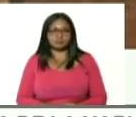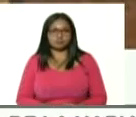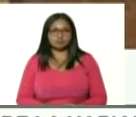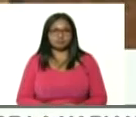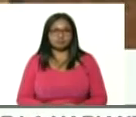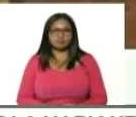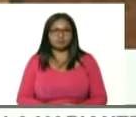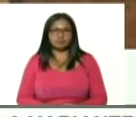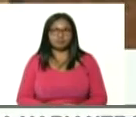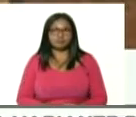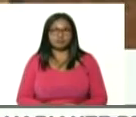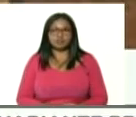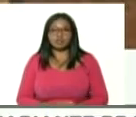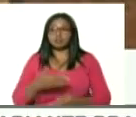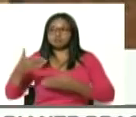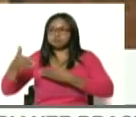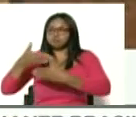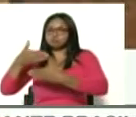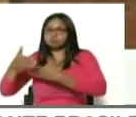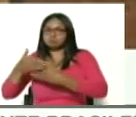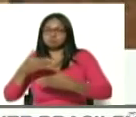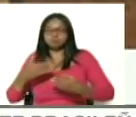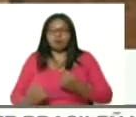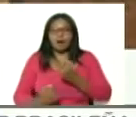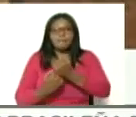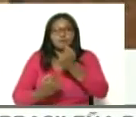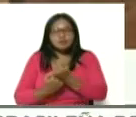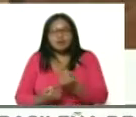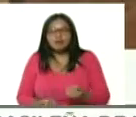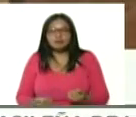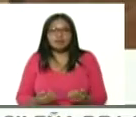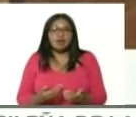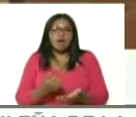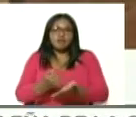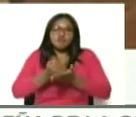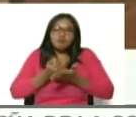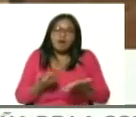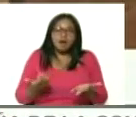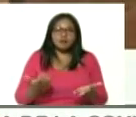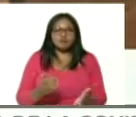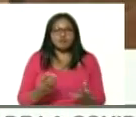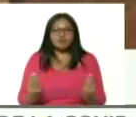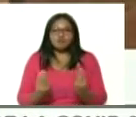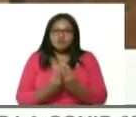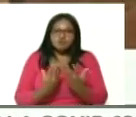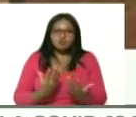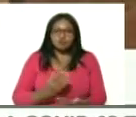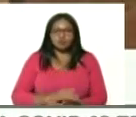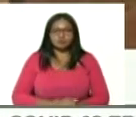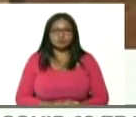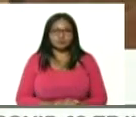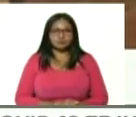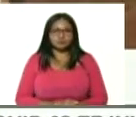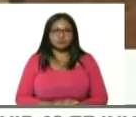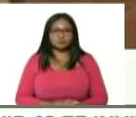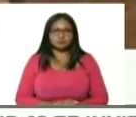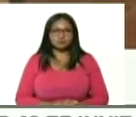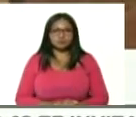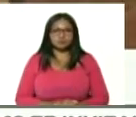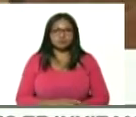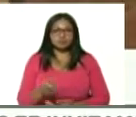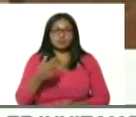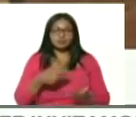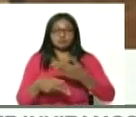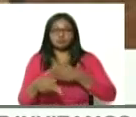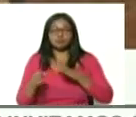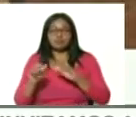entre ayudarse, como decía Simón Rodríguez, entre ayudarnos y además construir un